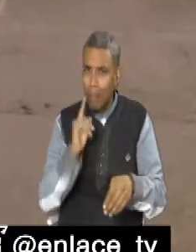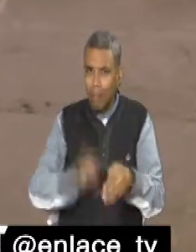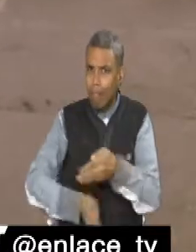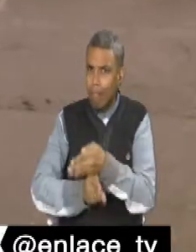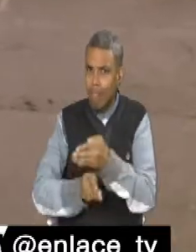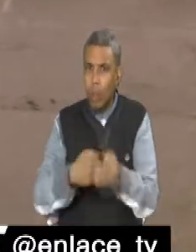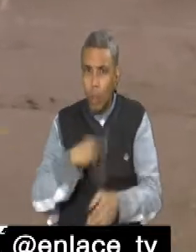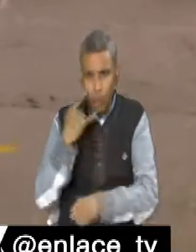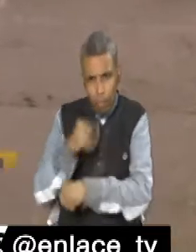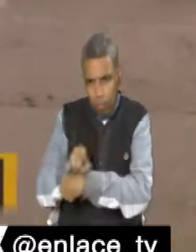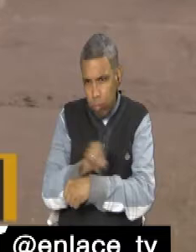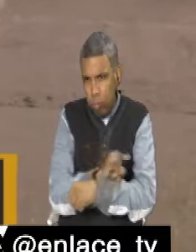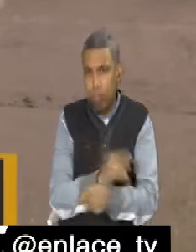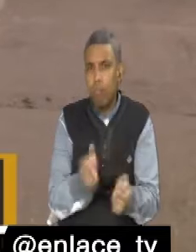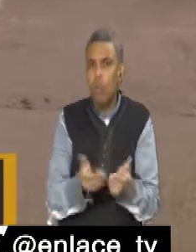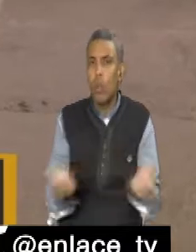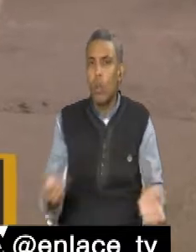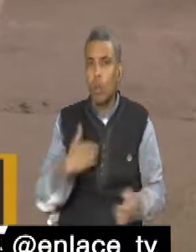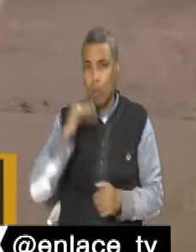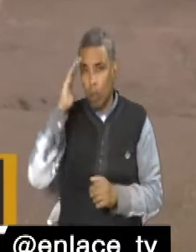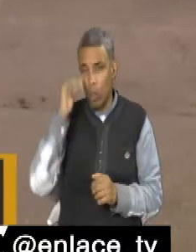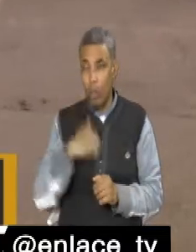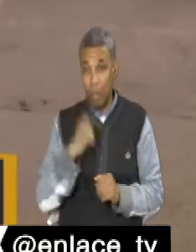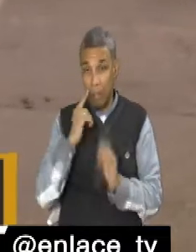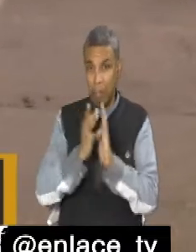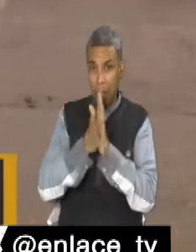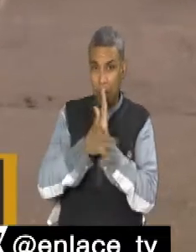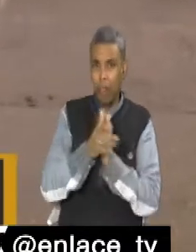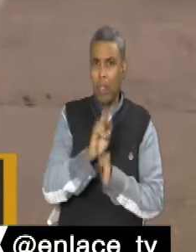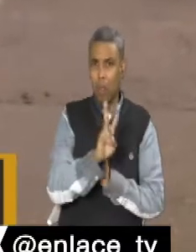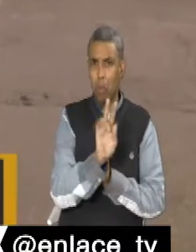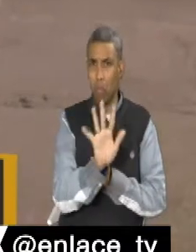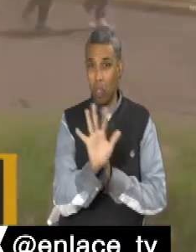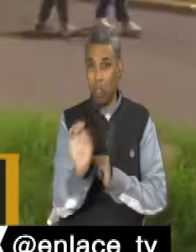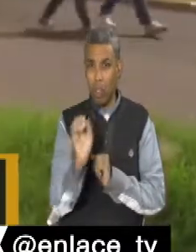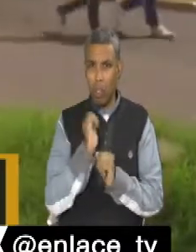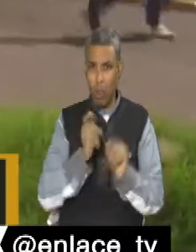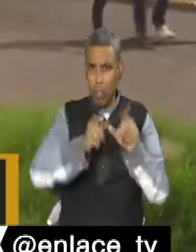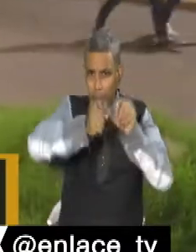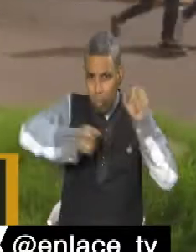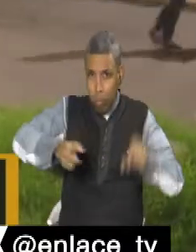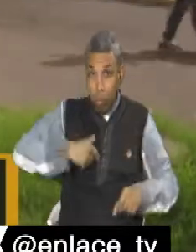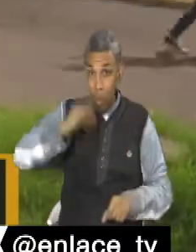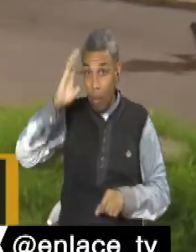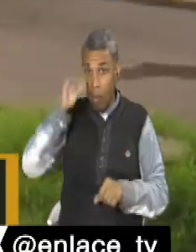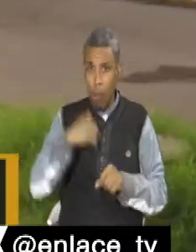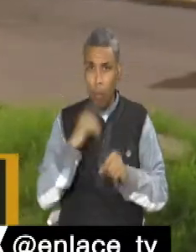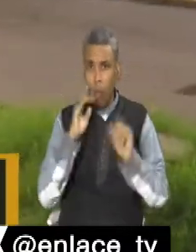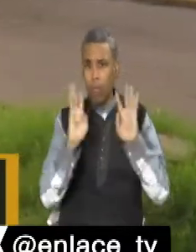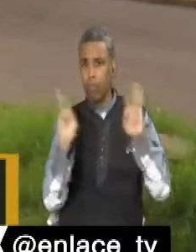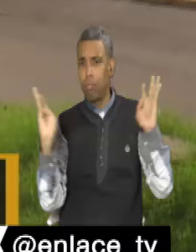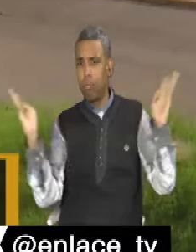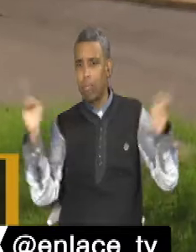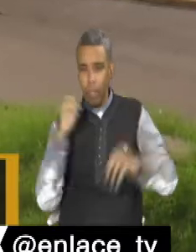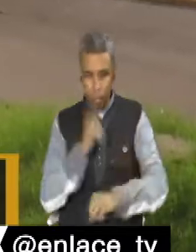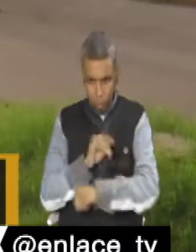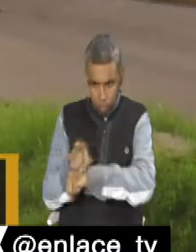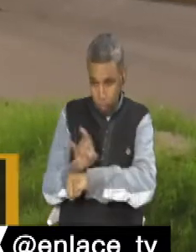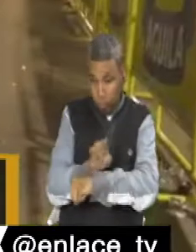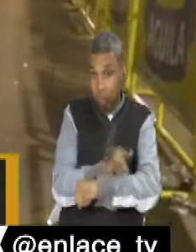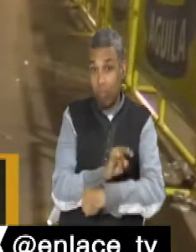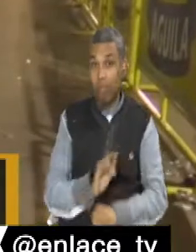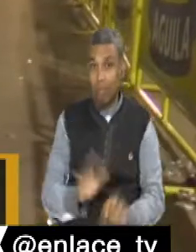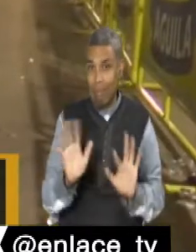menos 250 uniformados de la policía brindarán seguridad a los aficionados del fútbol en el clásico entre Alianza Petrolera y Atlético